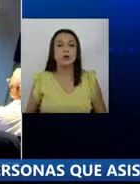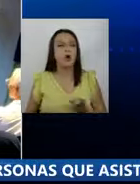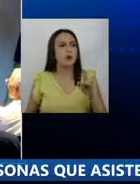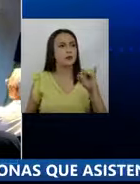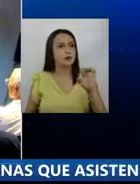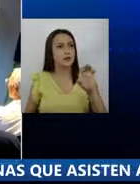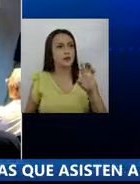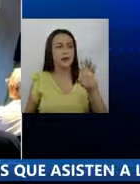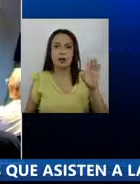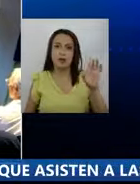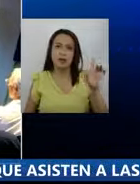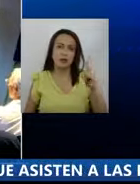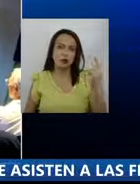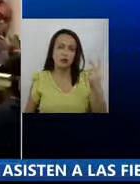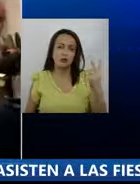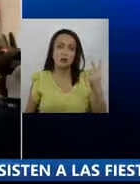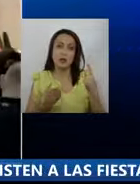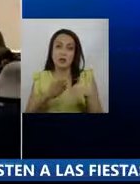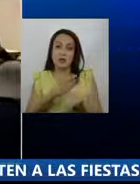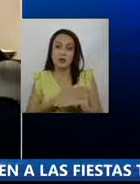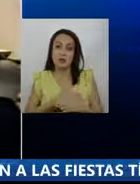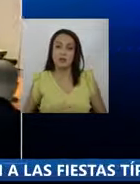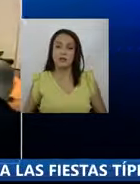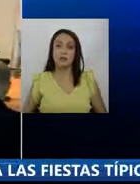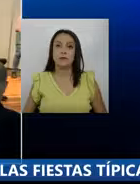Juan Ciancardo, antes de